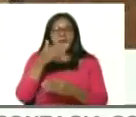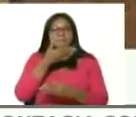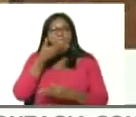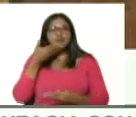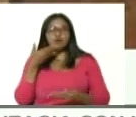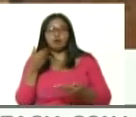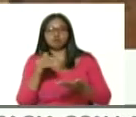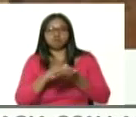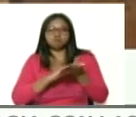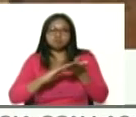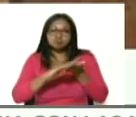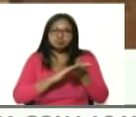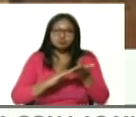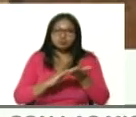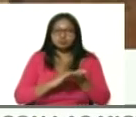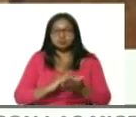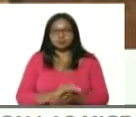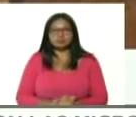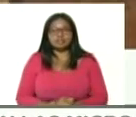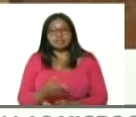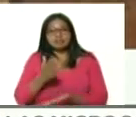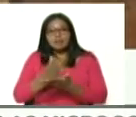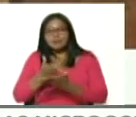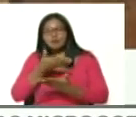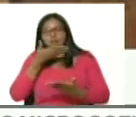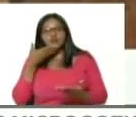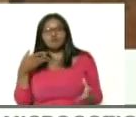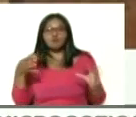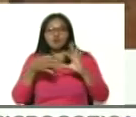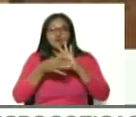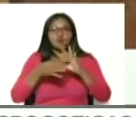Lo más importante siempre es la unión espiritual,